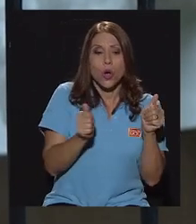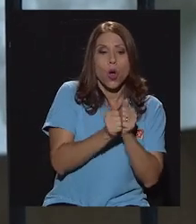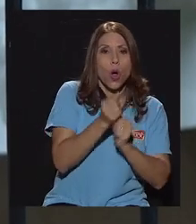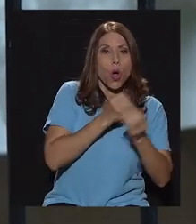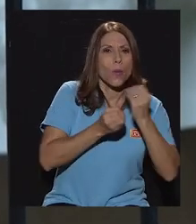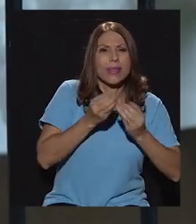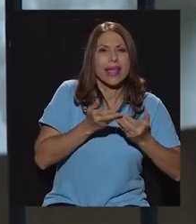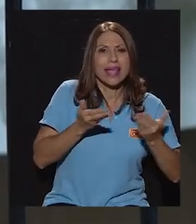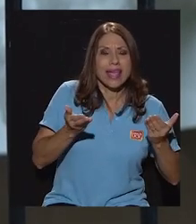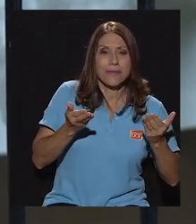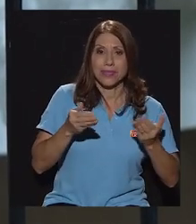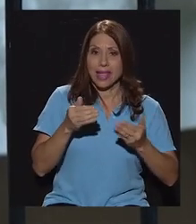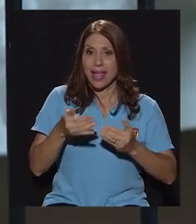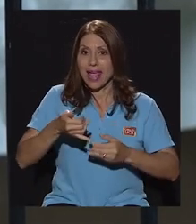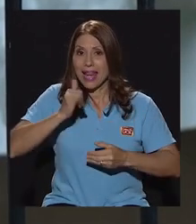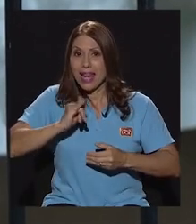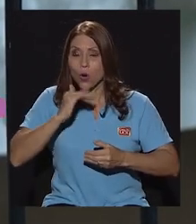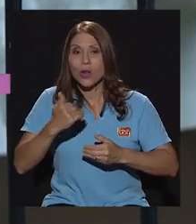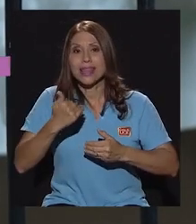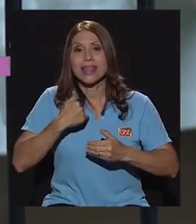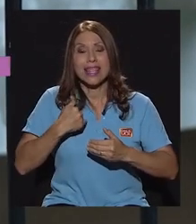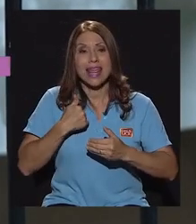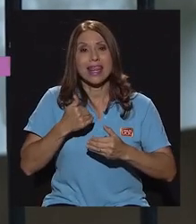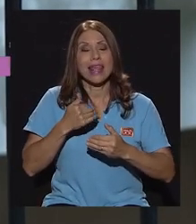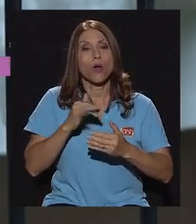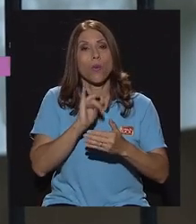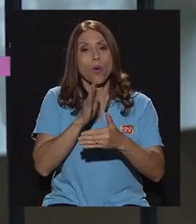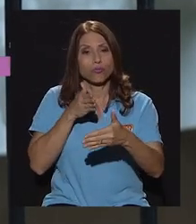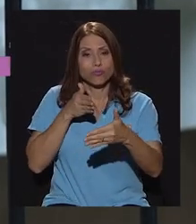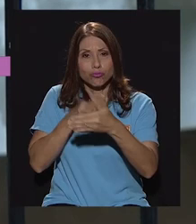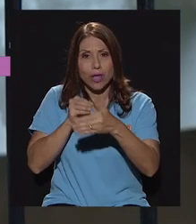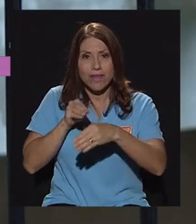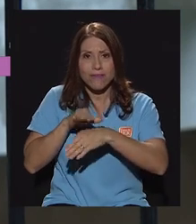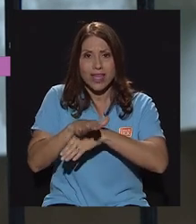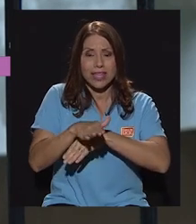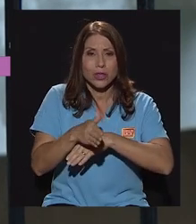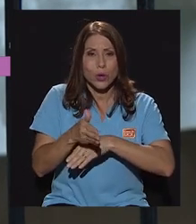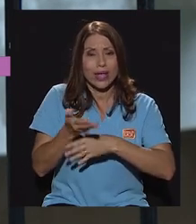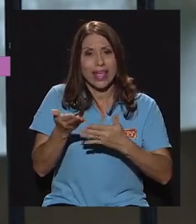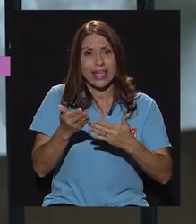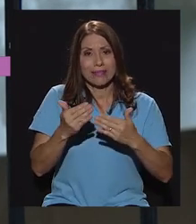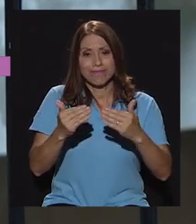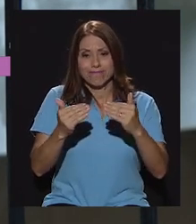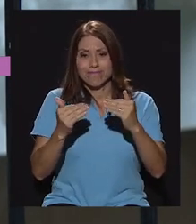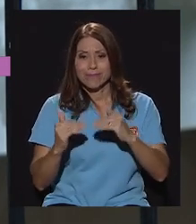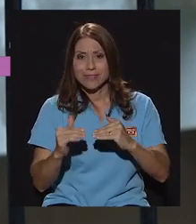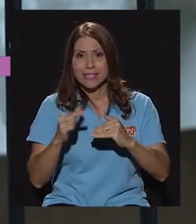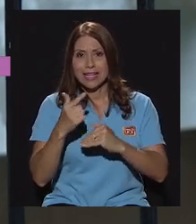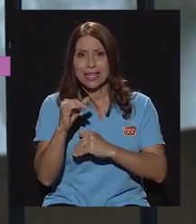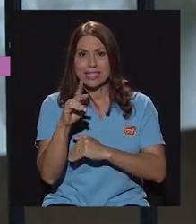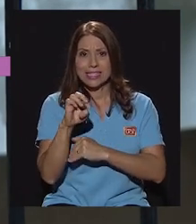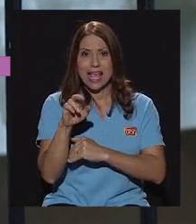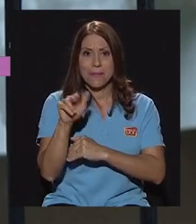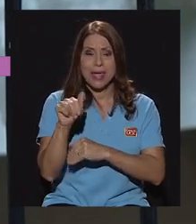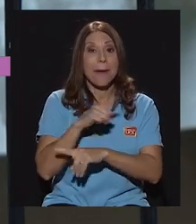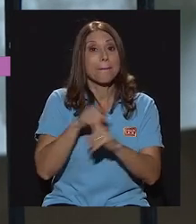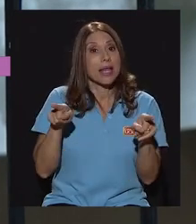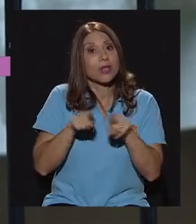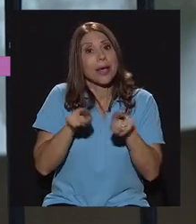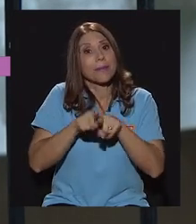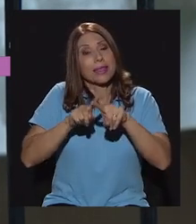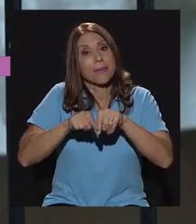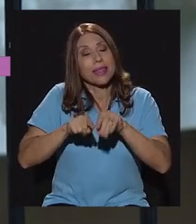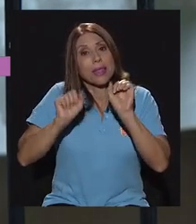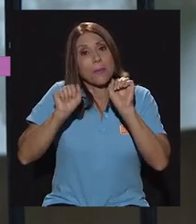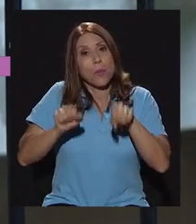es muy importante de mencionarlo. Pero depende de la liga, que es lo que llamamos popularmente, puede incrementar también